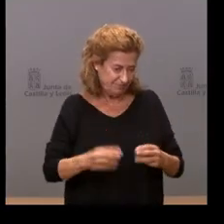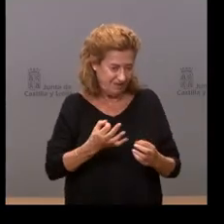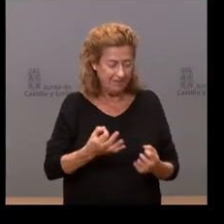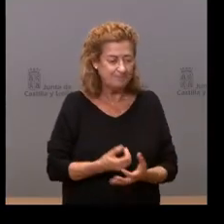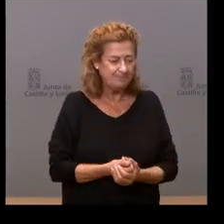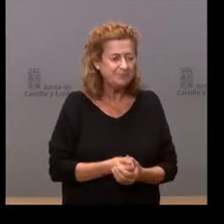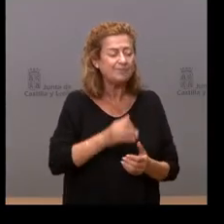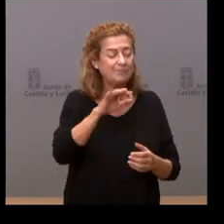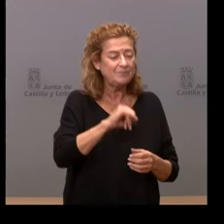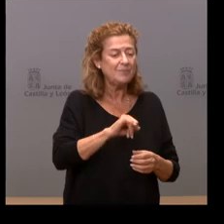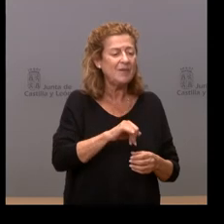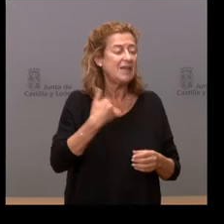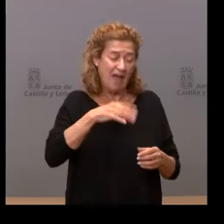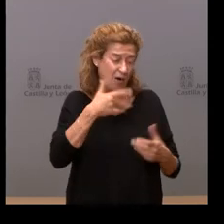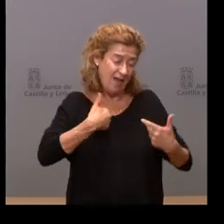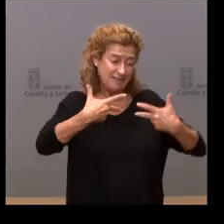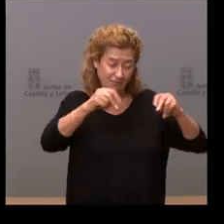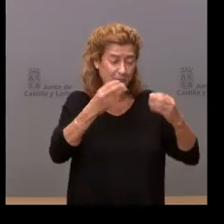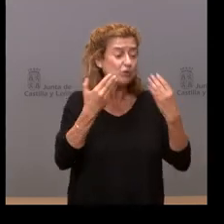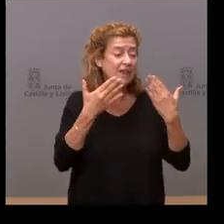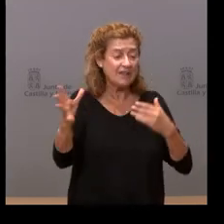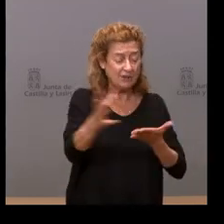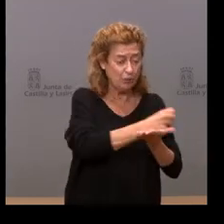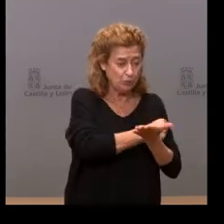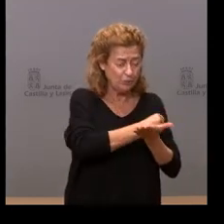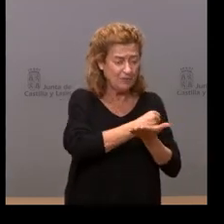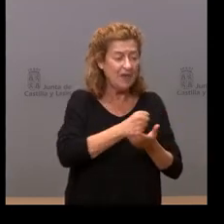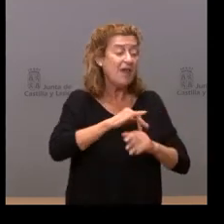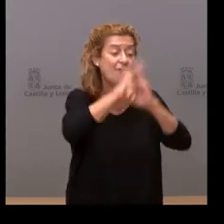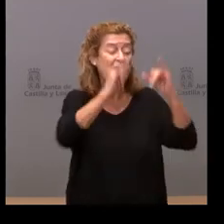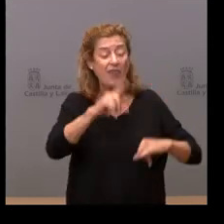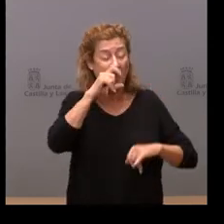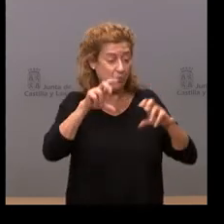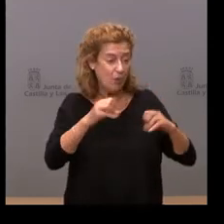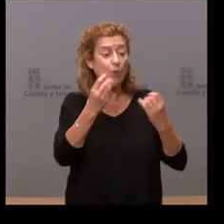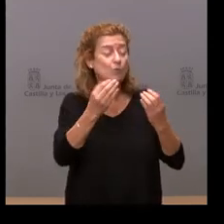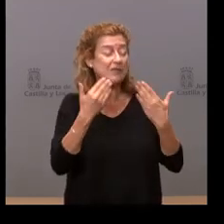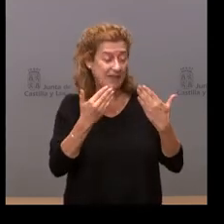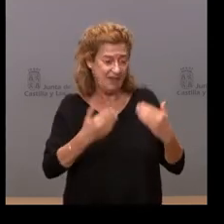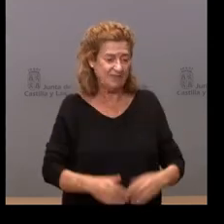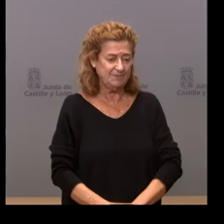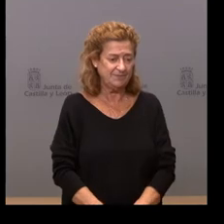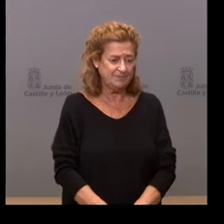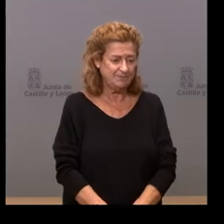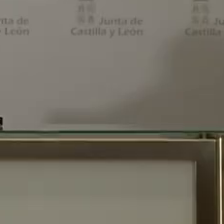muy bien pues ahora sí terminamos muchas gracias a todos muchísimas gracias